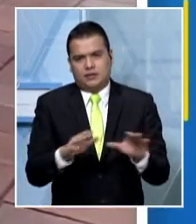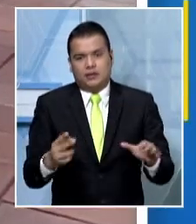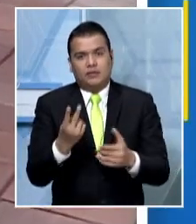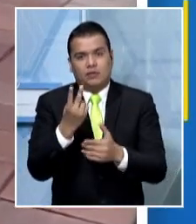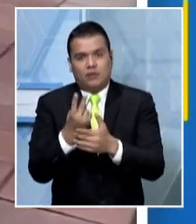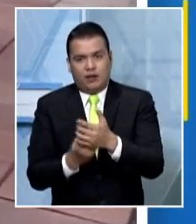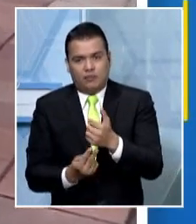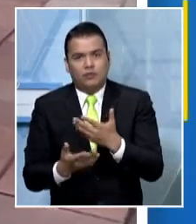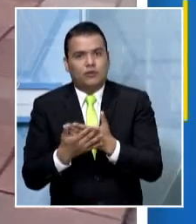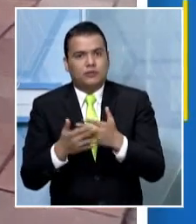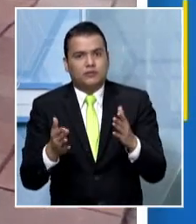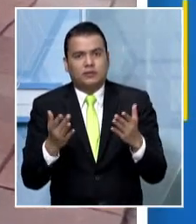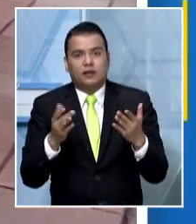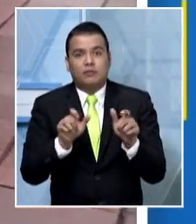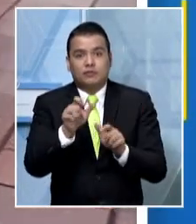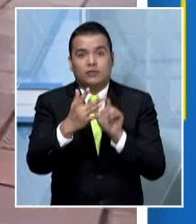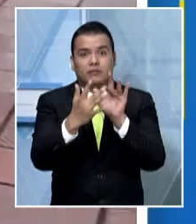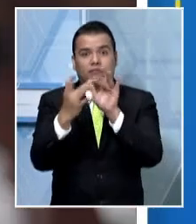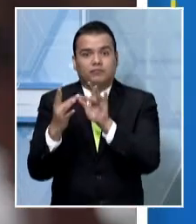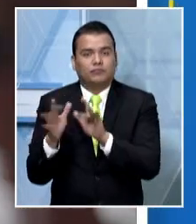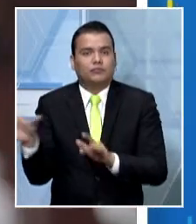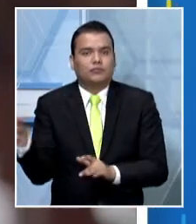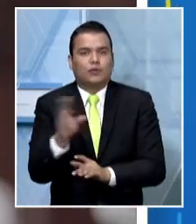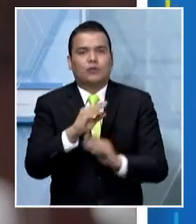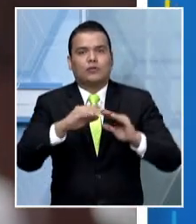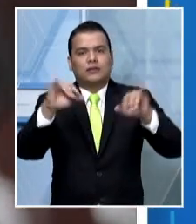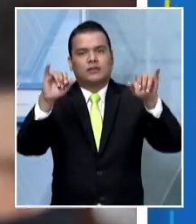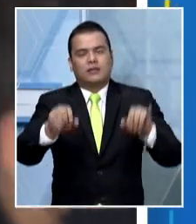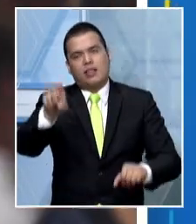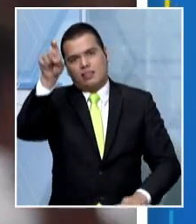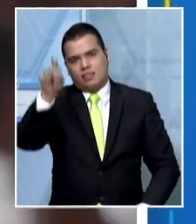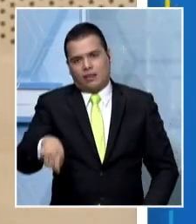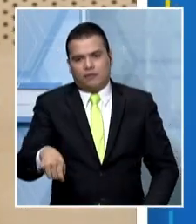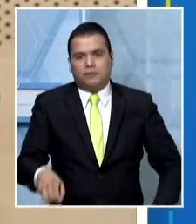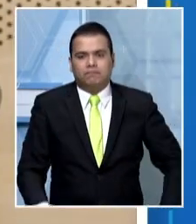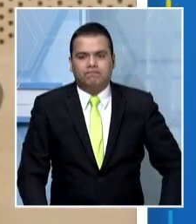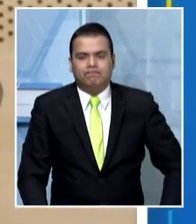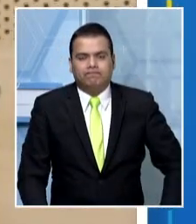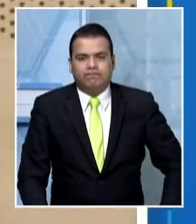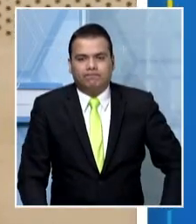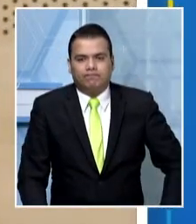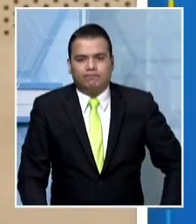se ha cerrado un cerco epidemiológico alrededor de las personas que tuvieron contacto con ambos mandatarios